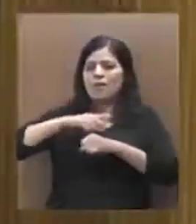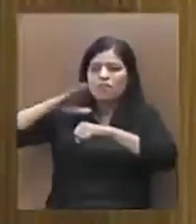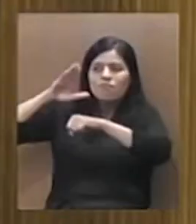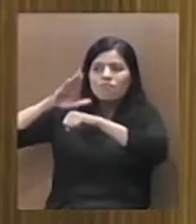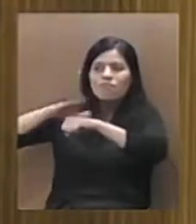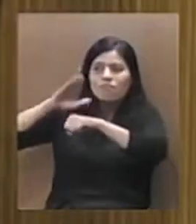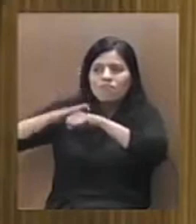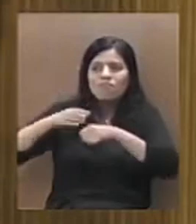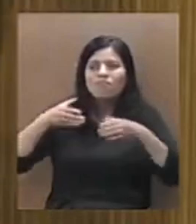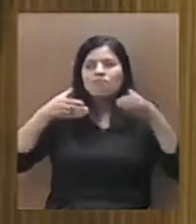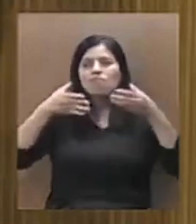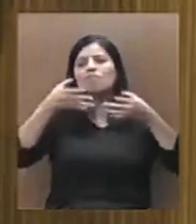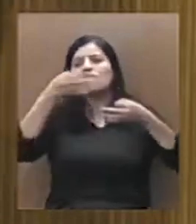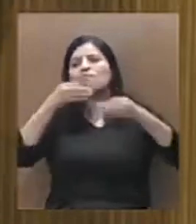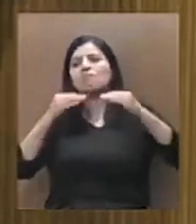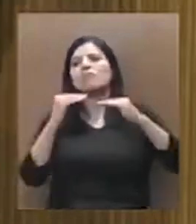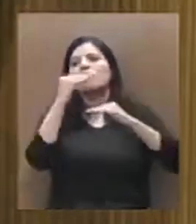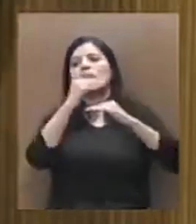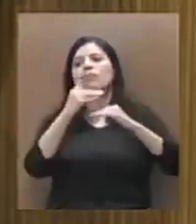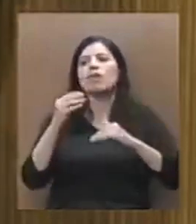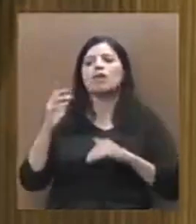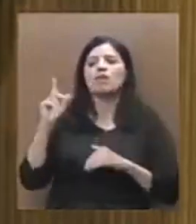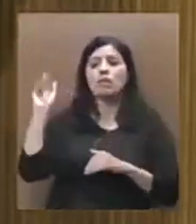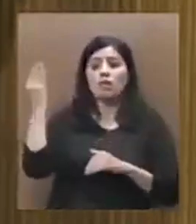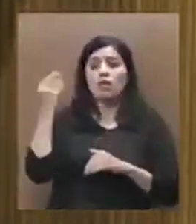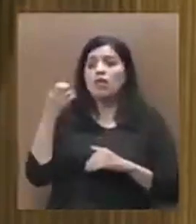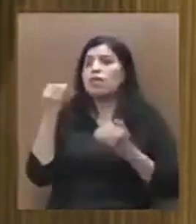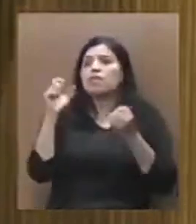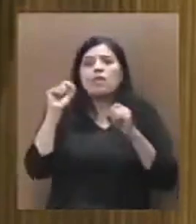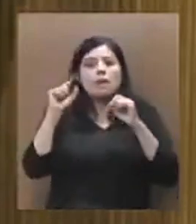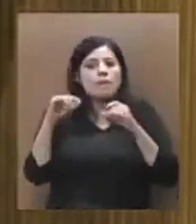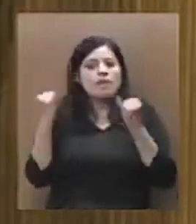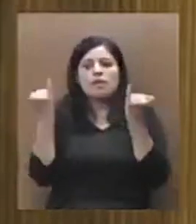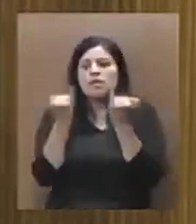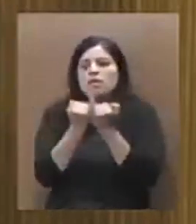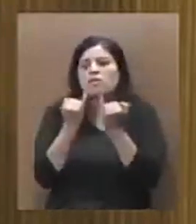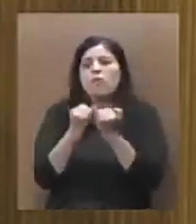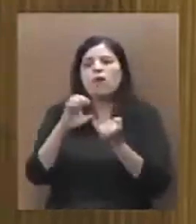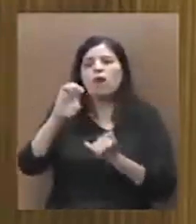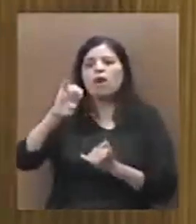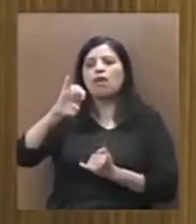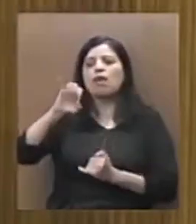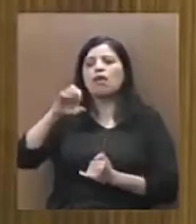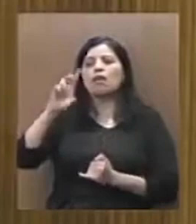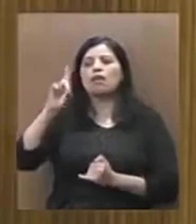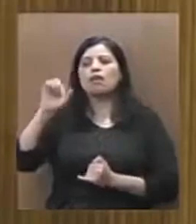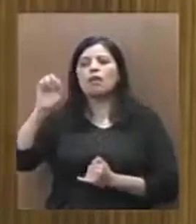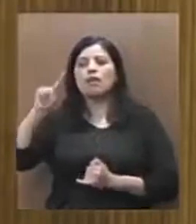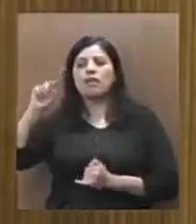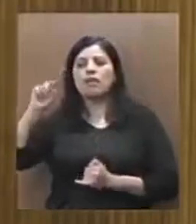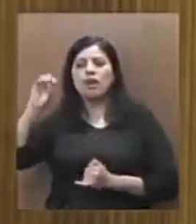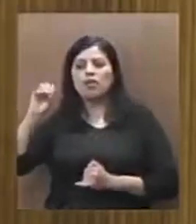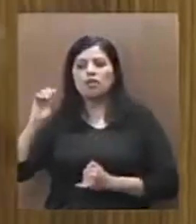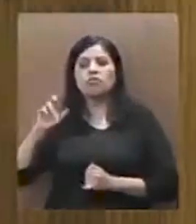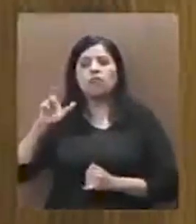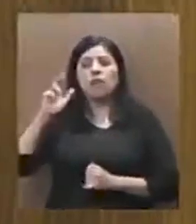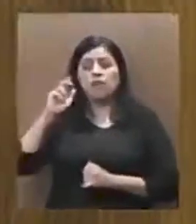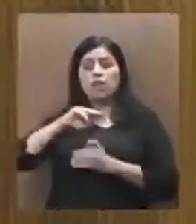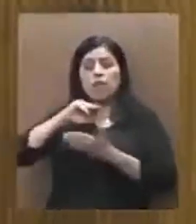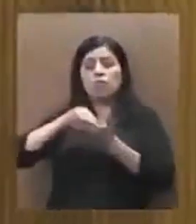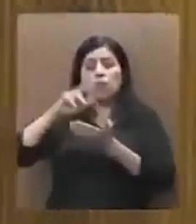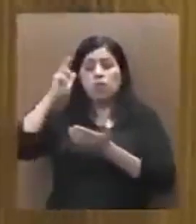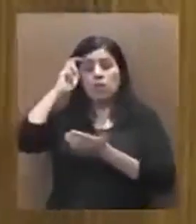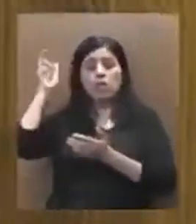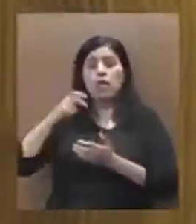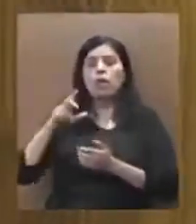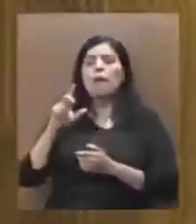también a la corte para que resuelva el caso de los ejidatarios de Hidalgo que nada más tienen veinte años esperando justicia también deberíamos